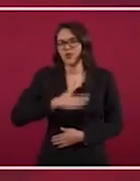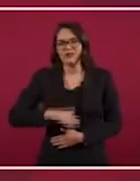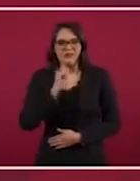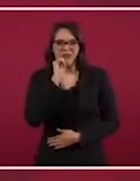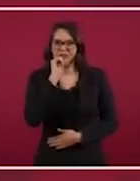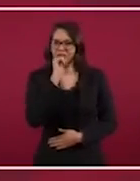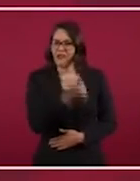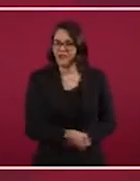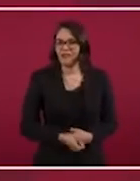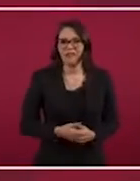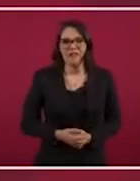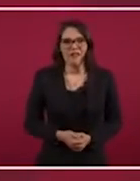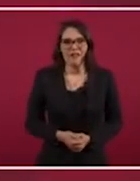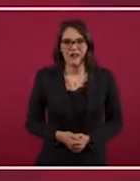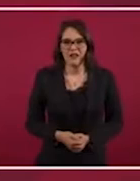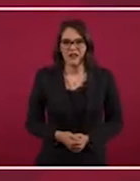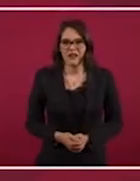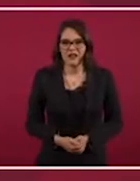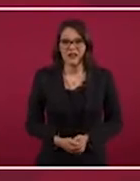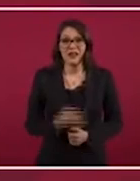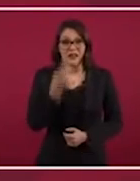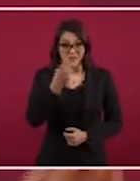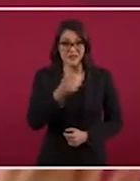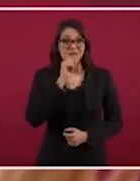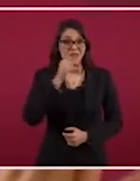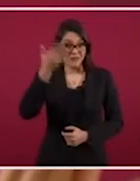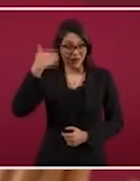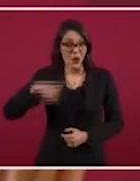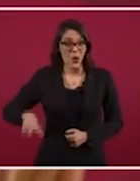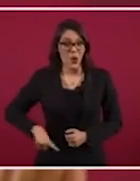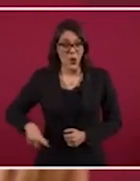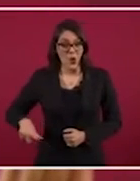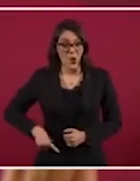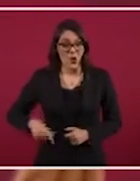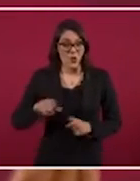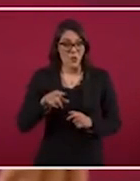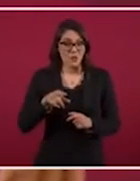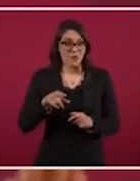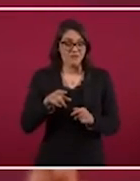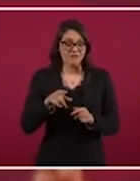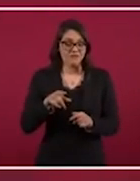Eso del gobierno del PAN, lo de